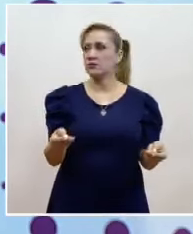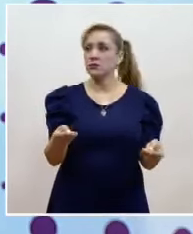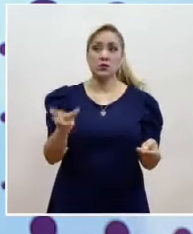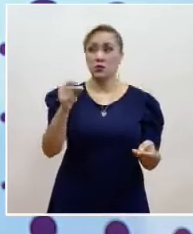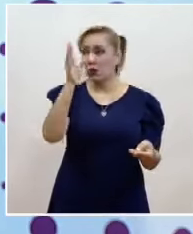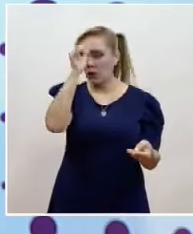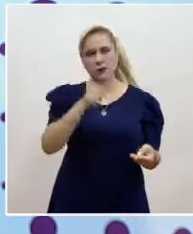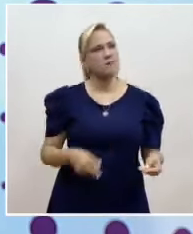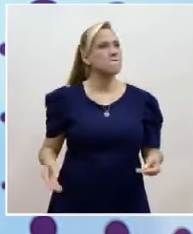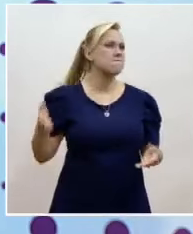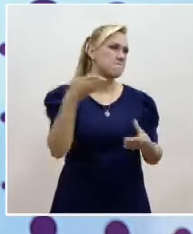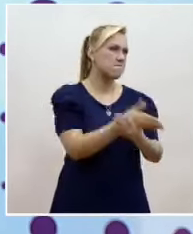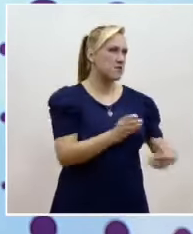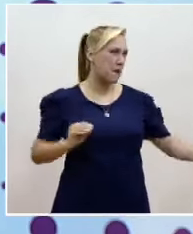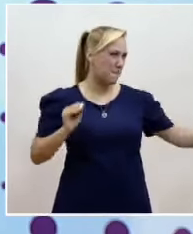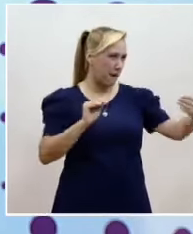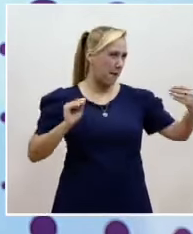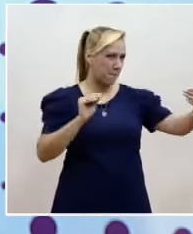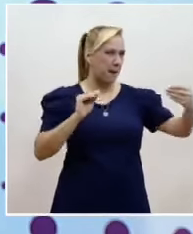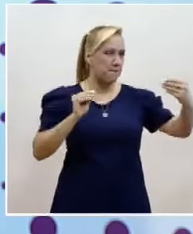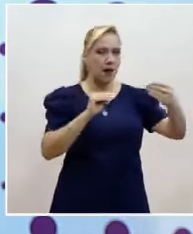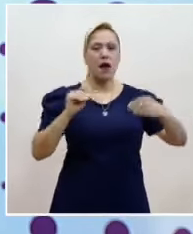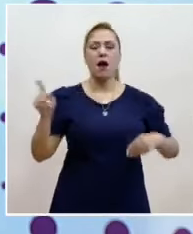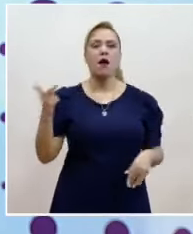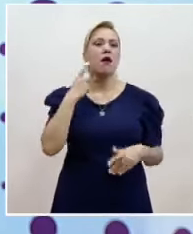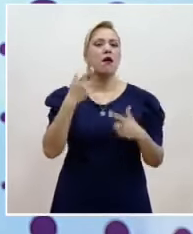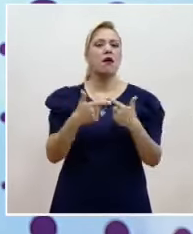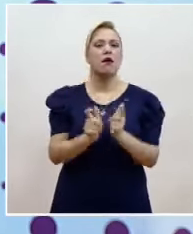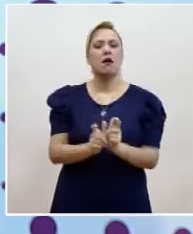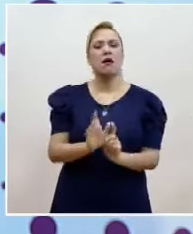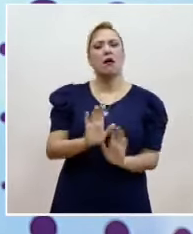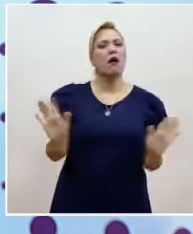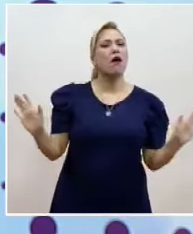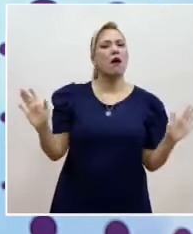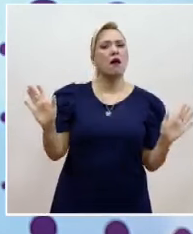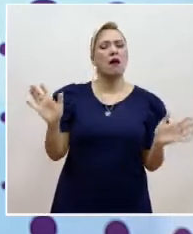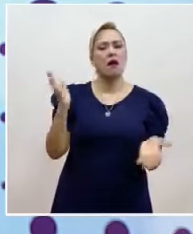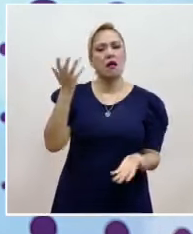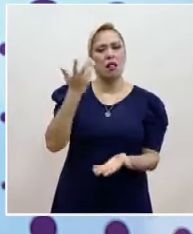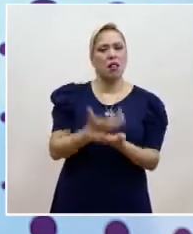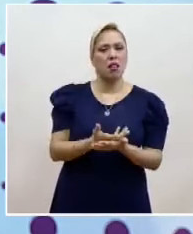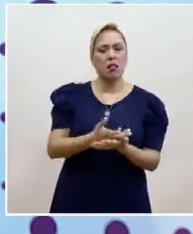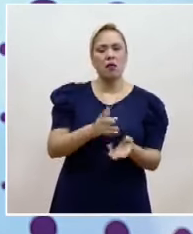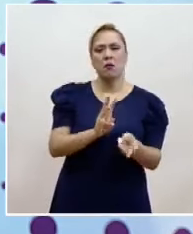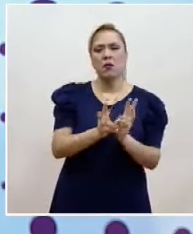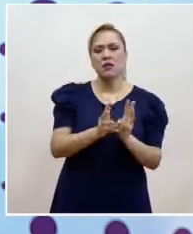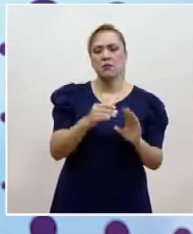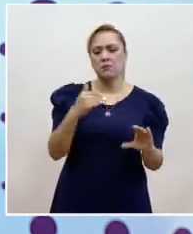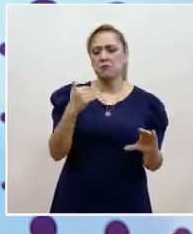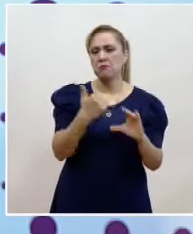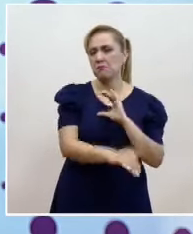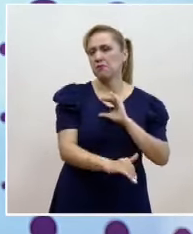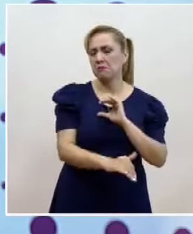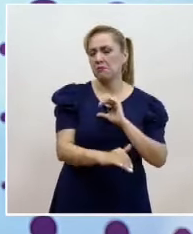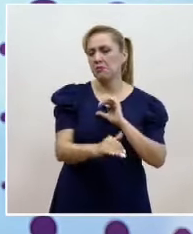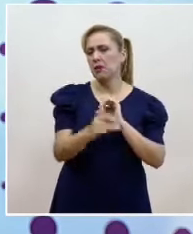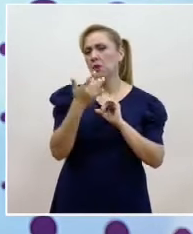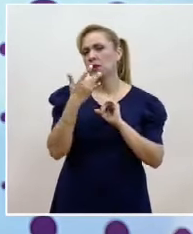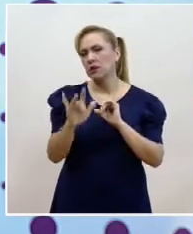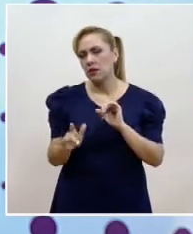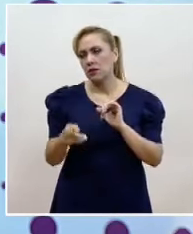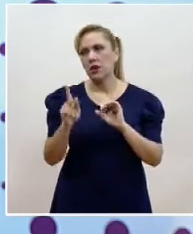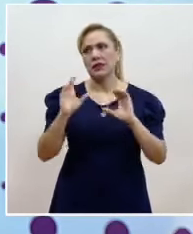sabe litigar esas materias y que eventualmente una notificación de esa naturaleza no pondría en peligro. Habría que poner, por supuesto, límites,